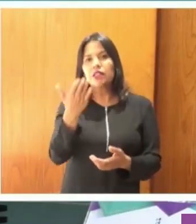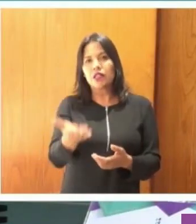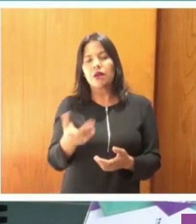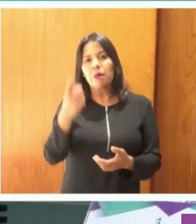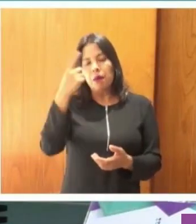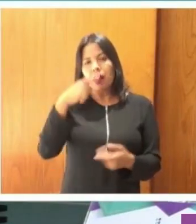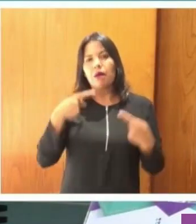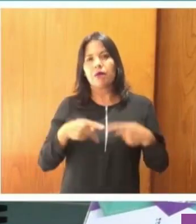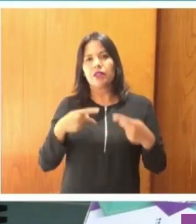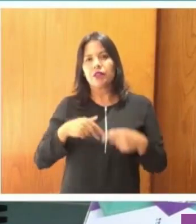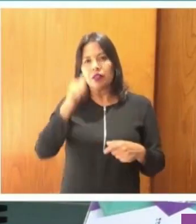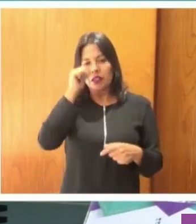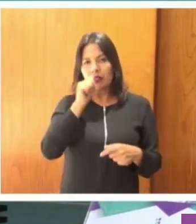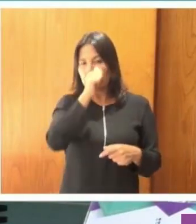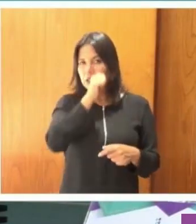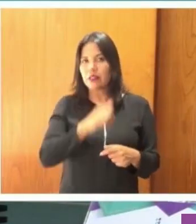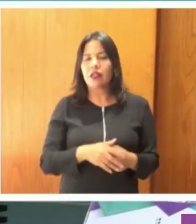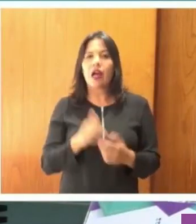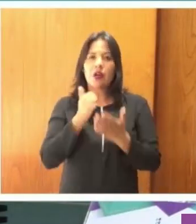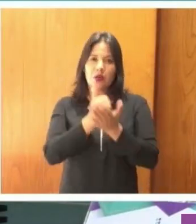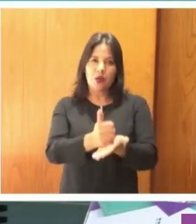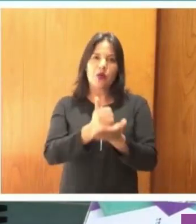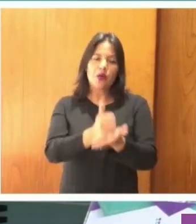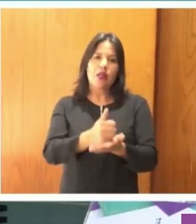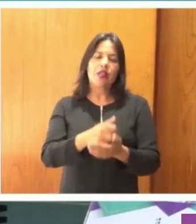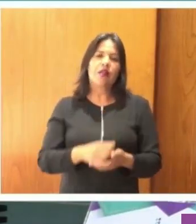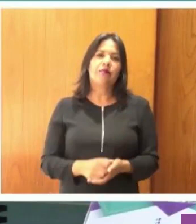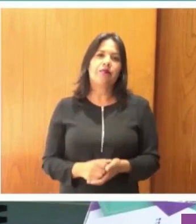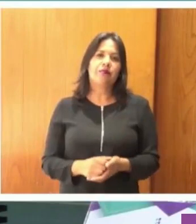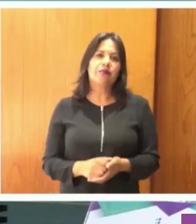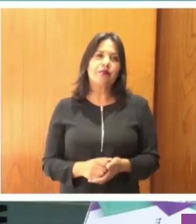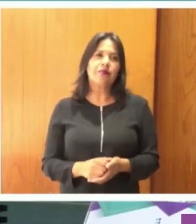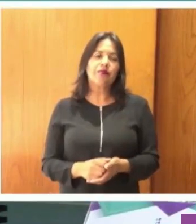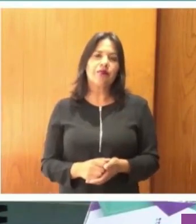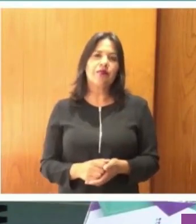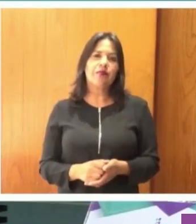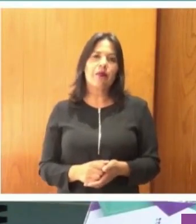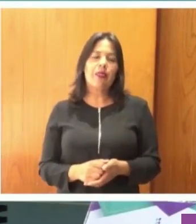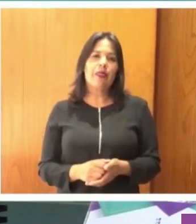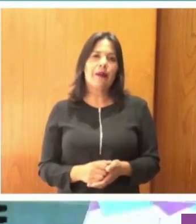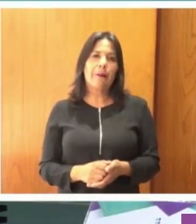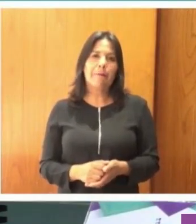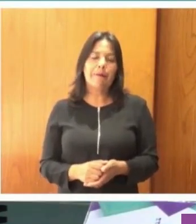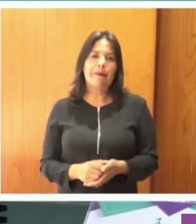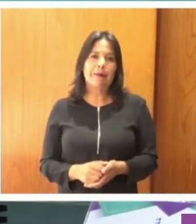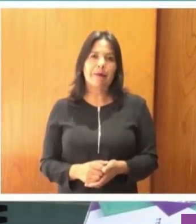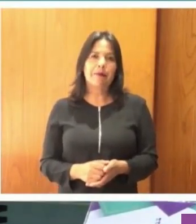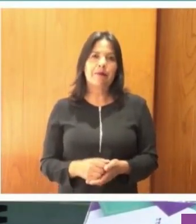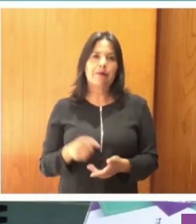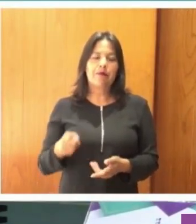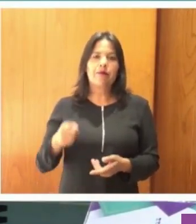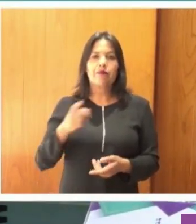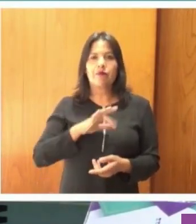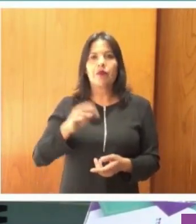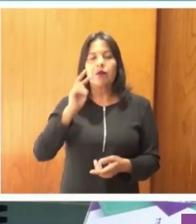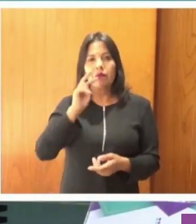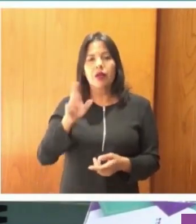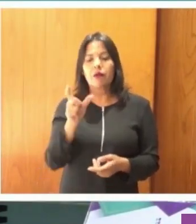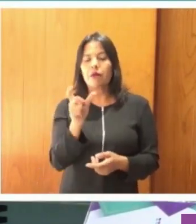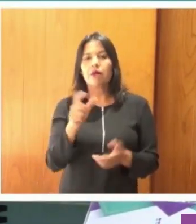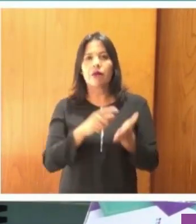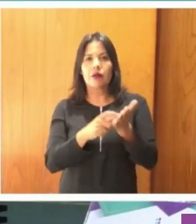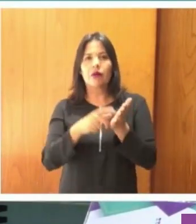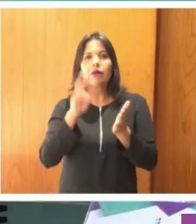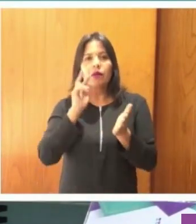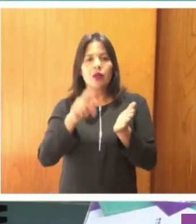municipio que está en coordinación y colaboración tanto con el InfoEM como con Óscar, para poder presentar estas plaquitas